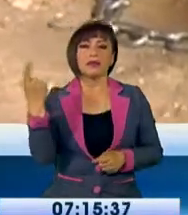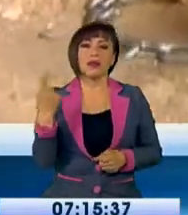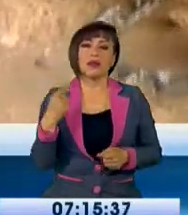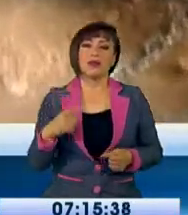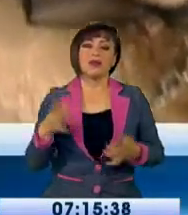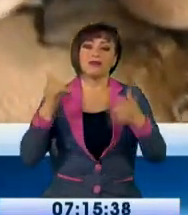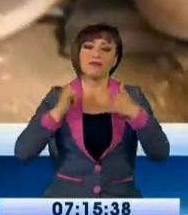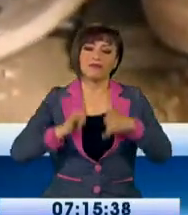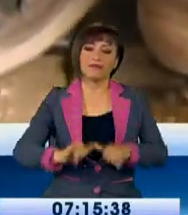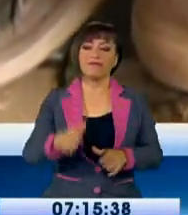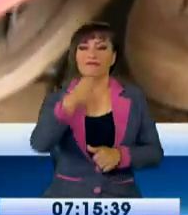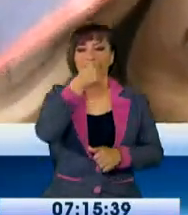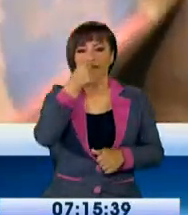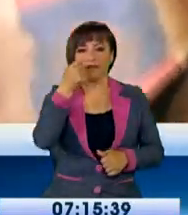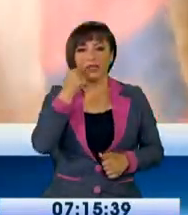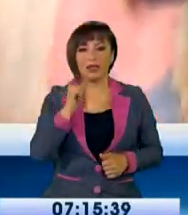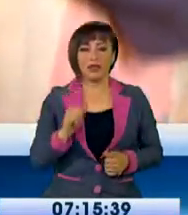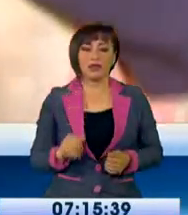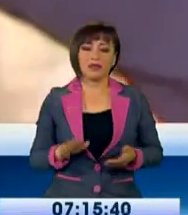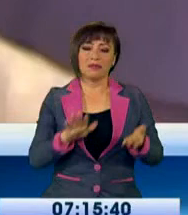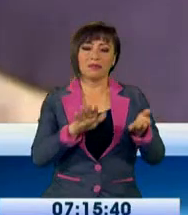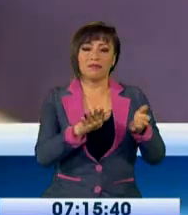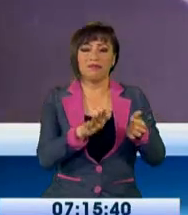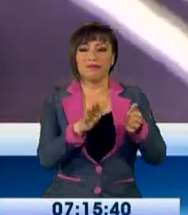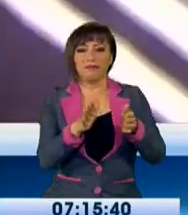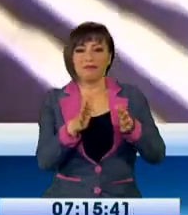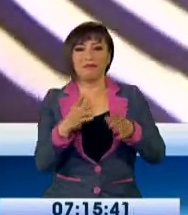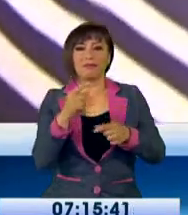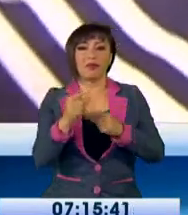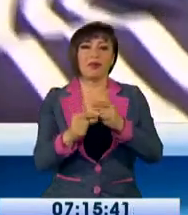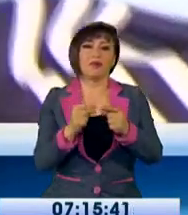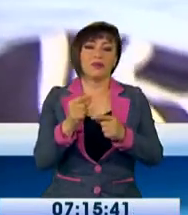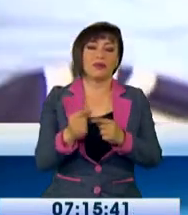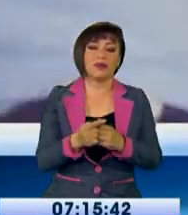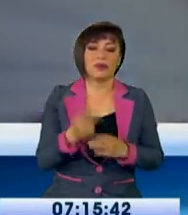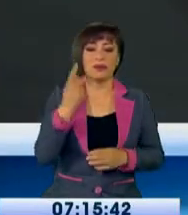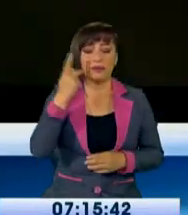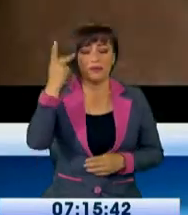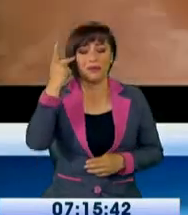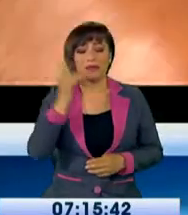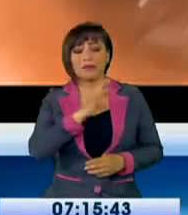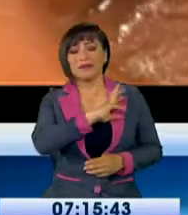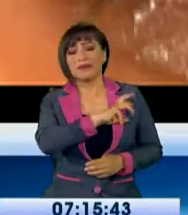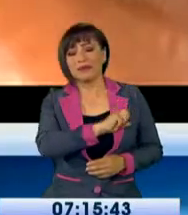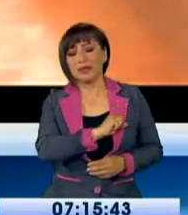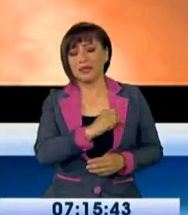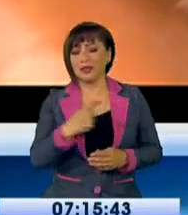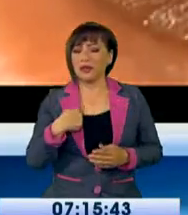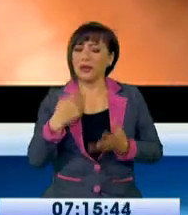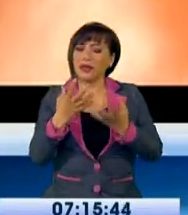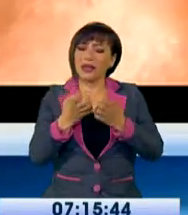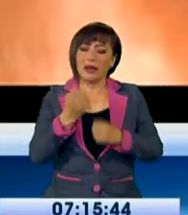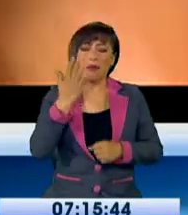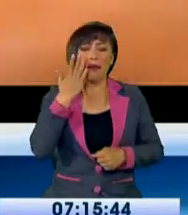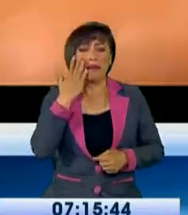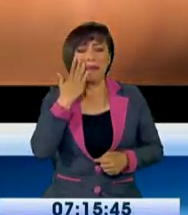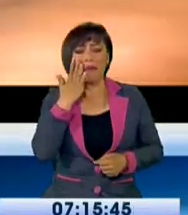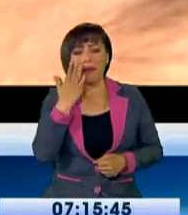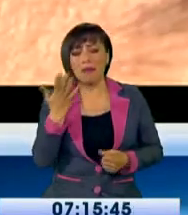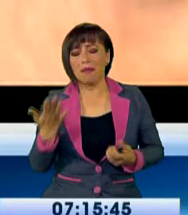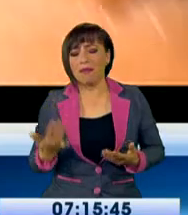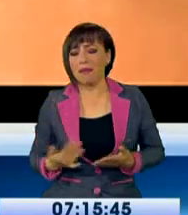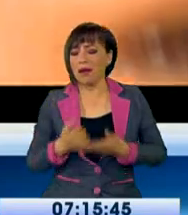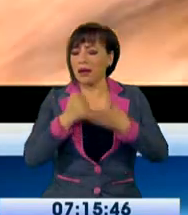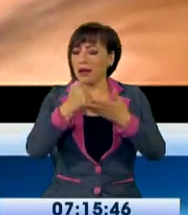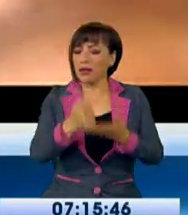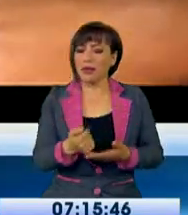consumo, en esta muerte lenta, hiriendo a papá y mamá. He tratado de ser la mejor madre posible entre lo que yo he